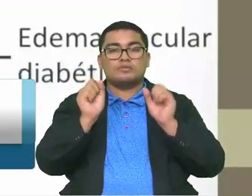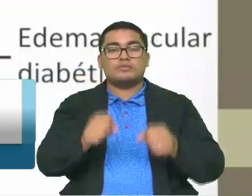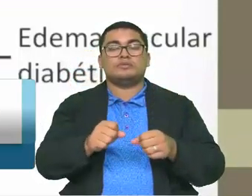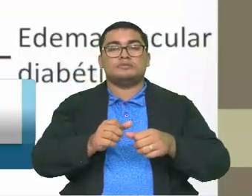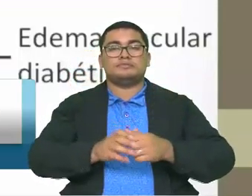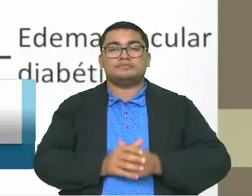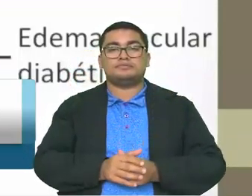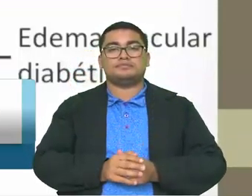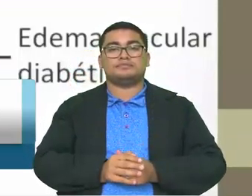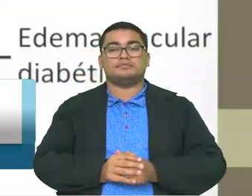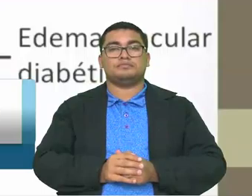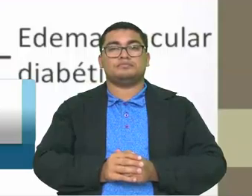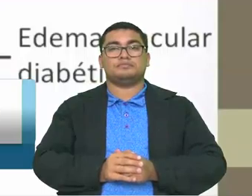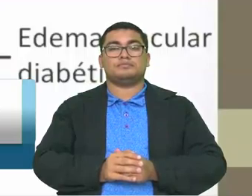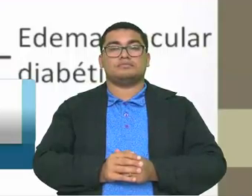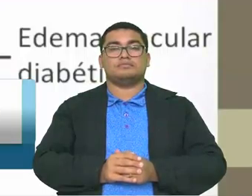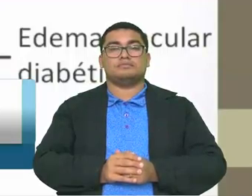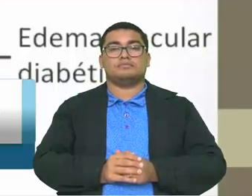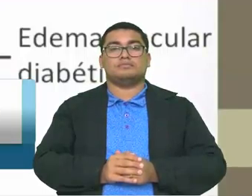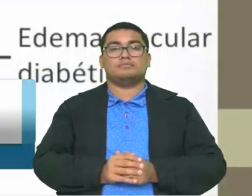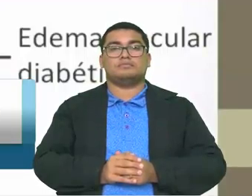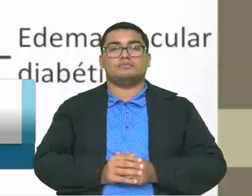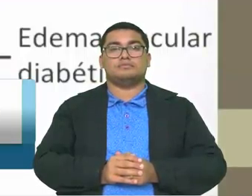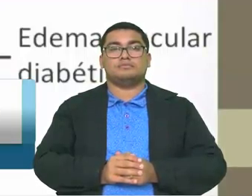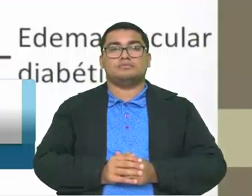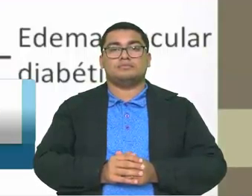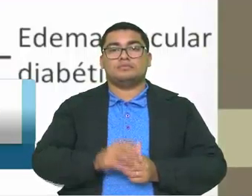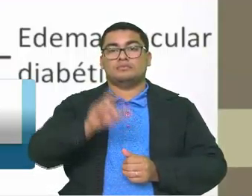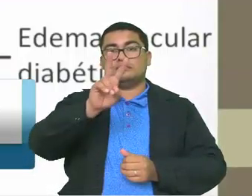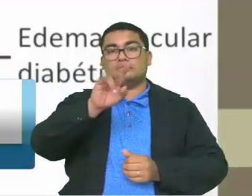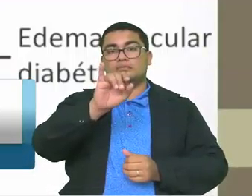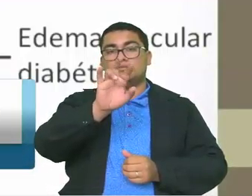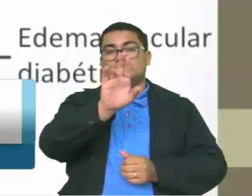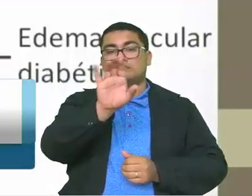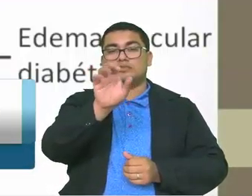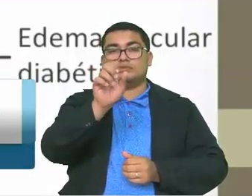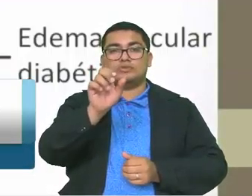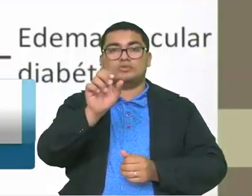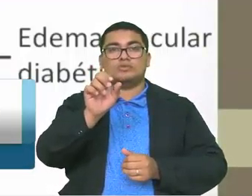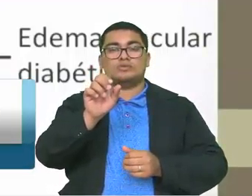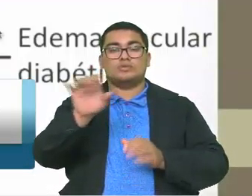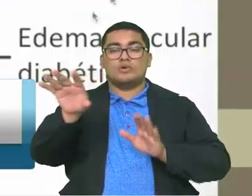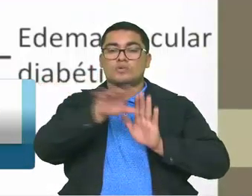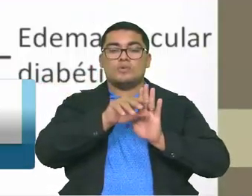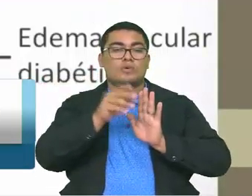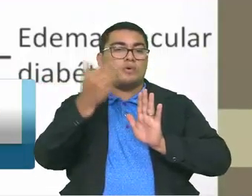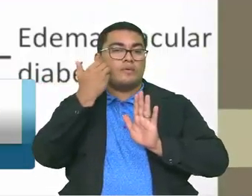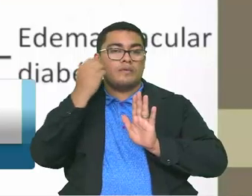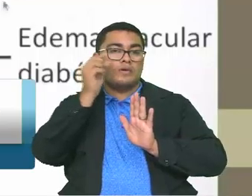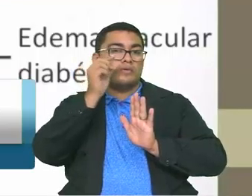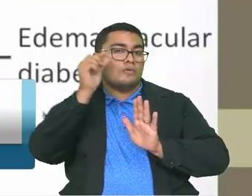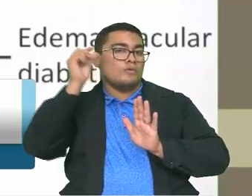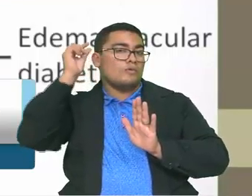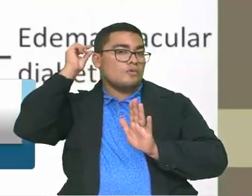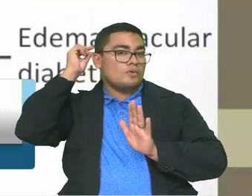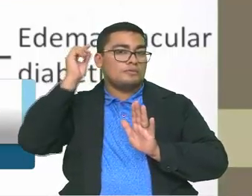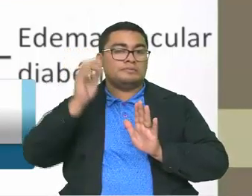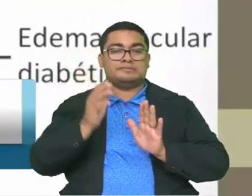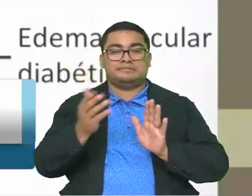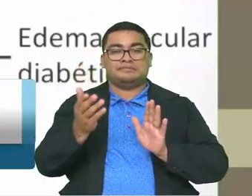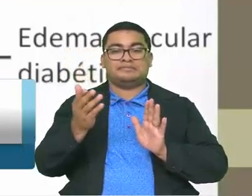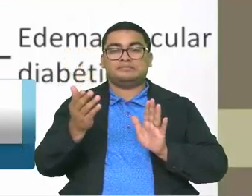el nervio óptico con la estructura cerebral, con la corteza cerebral como tal, este contacto directo va a permitir que el proceso inflamatorio provocado por